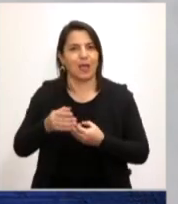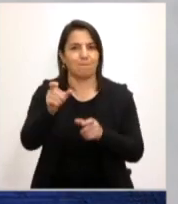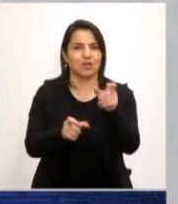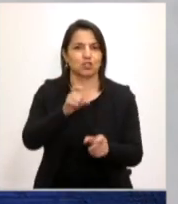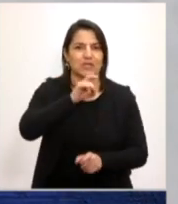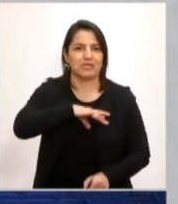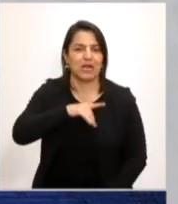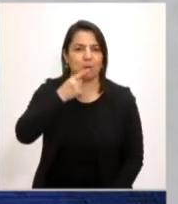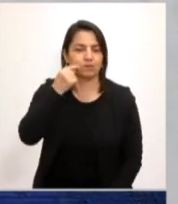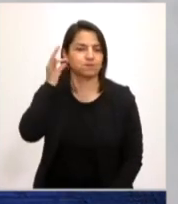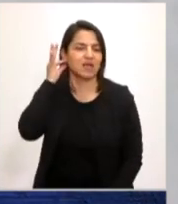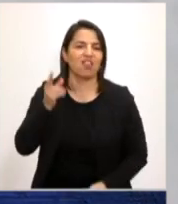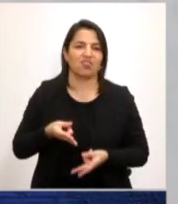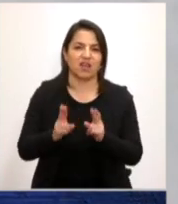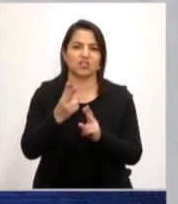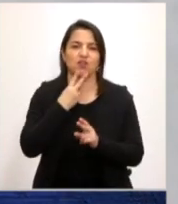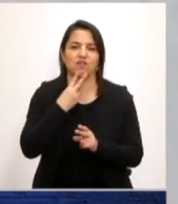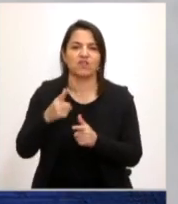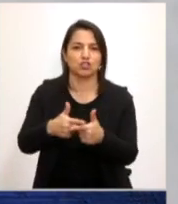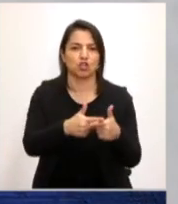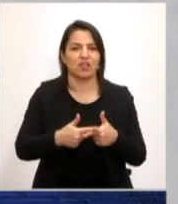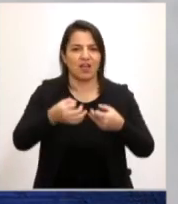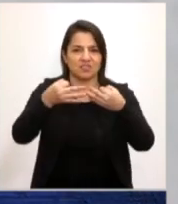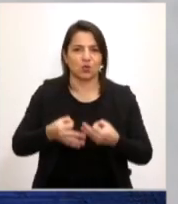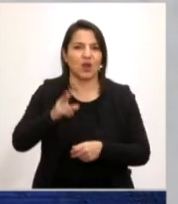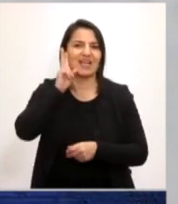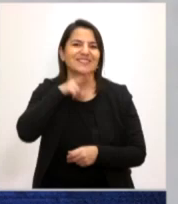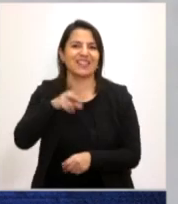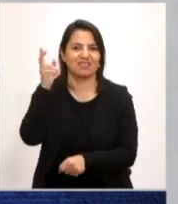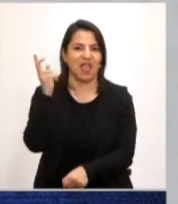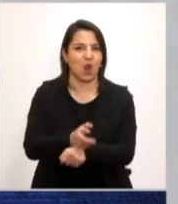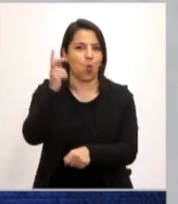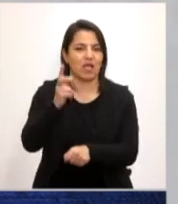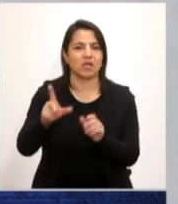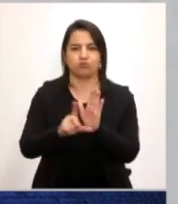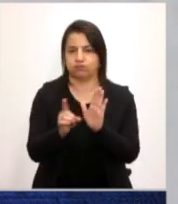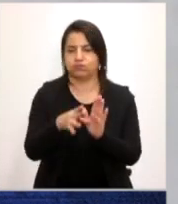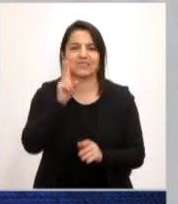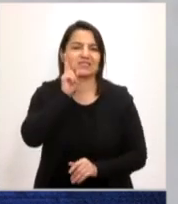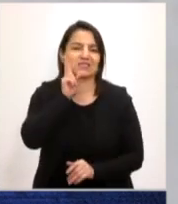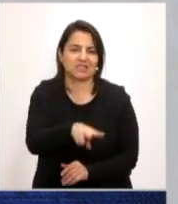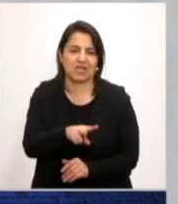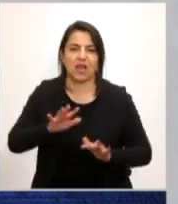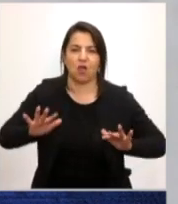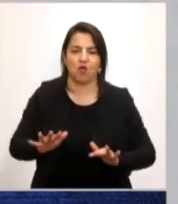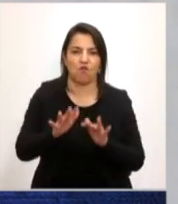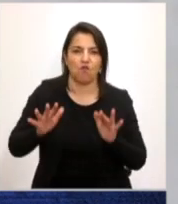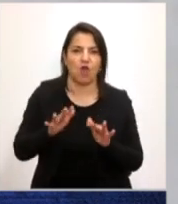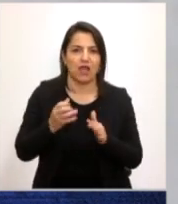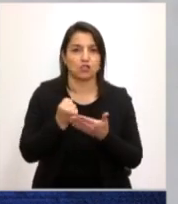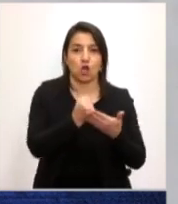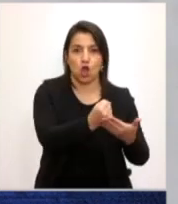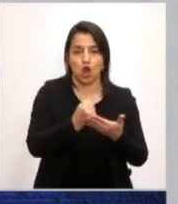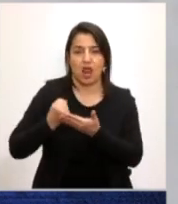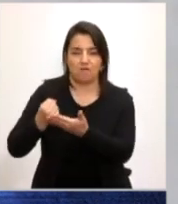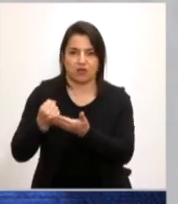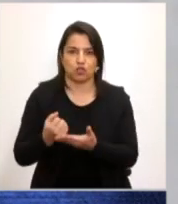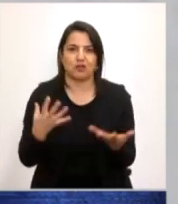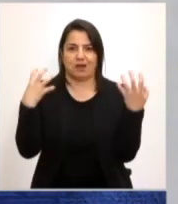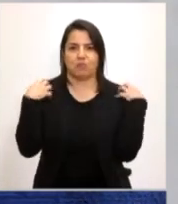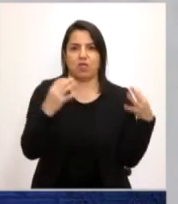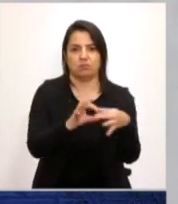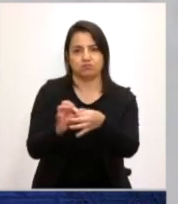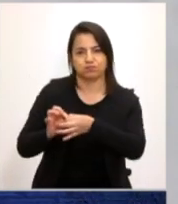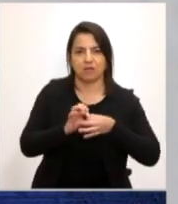chilenos tenemos derecho a vivir una sociedad segura y libre de delincuencia. Para esto, en un esfuerzo de colaboración y responsabilidad común, junto